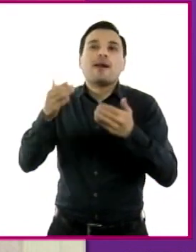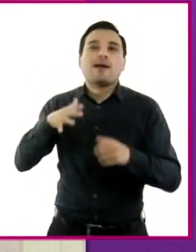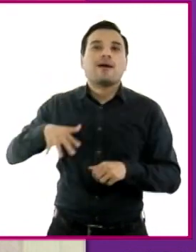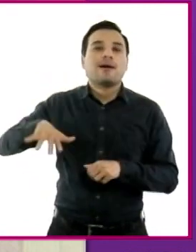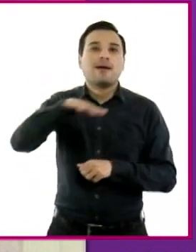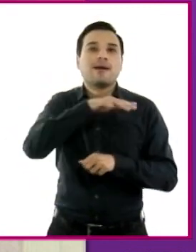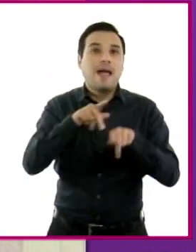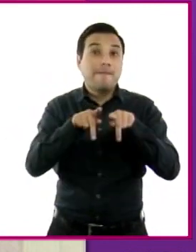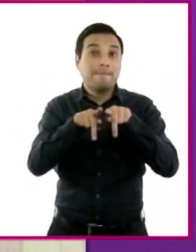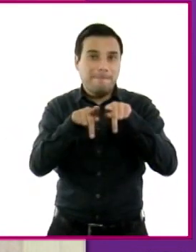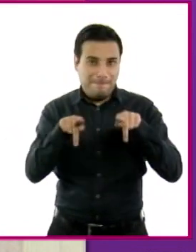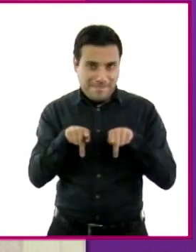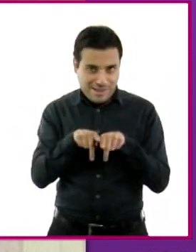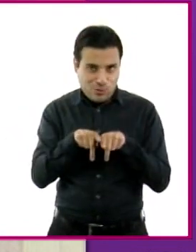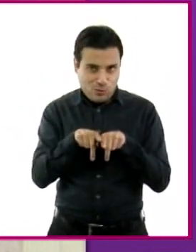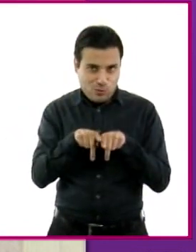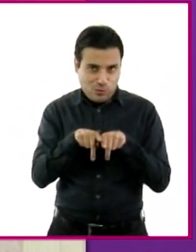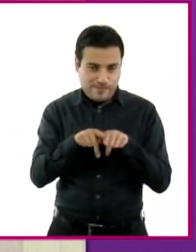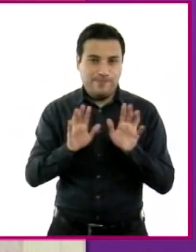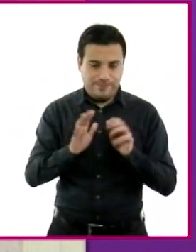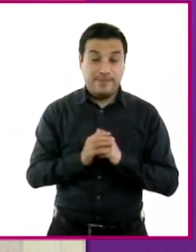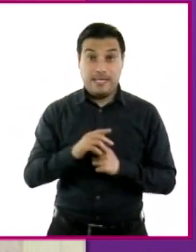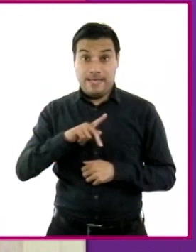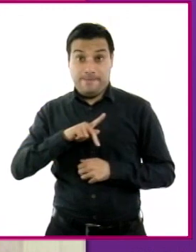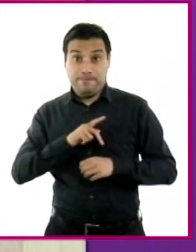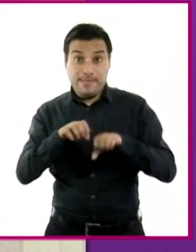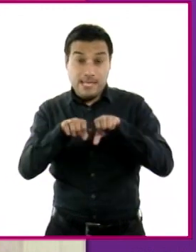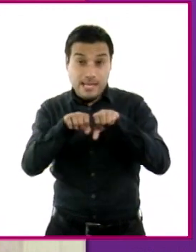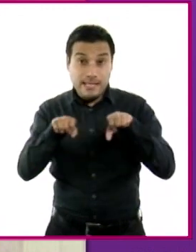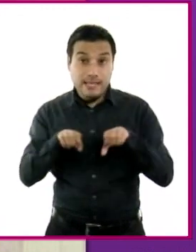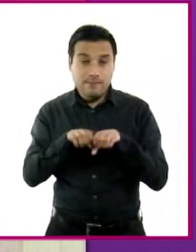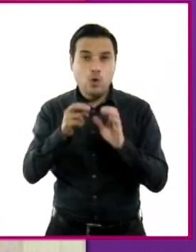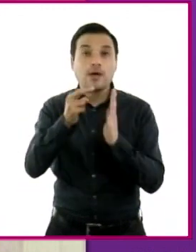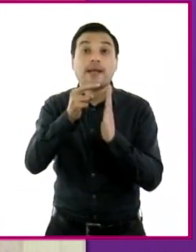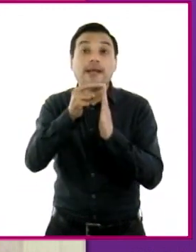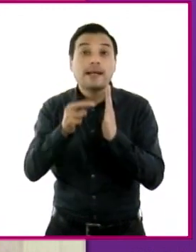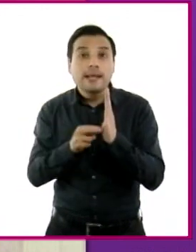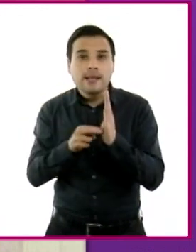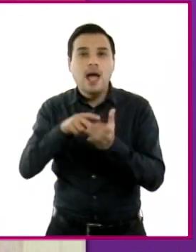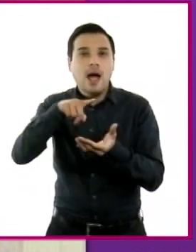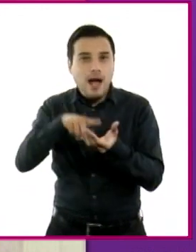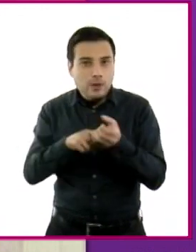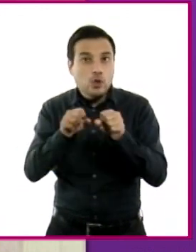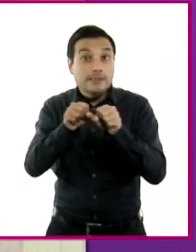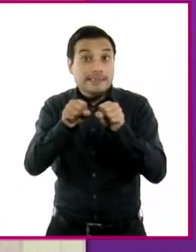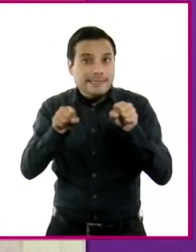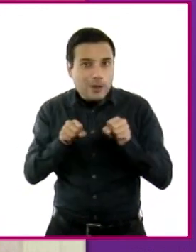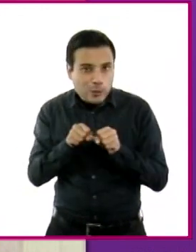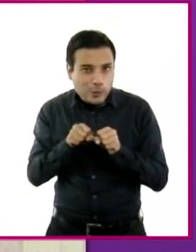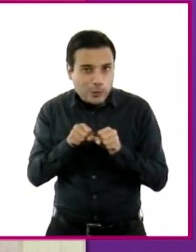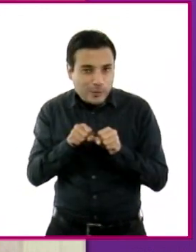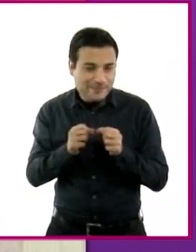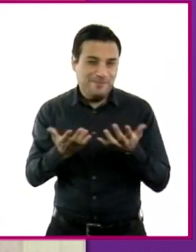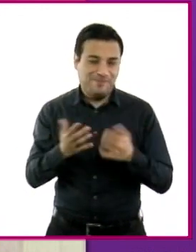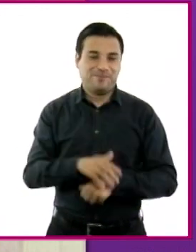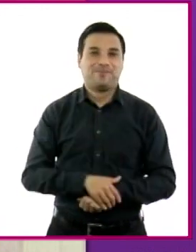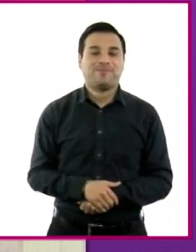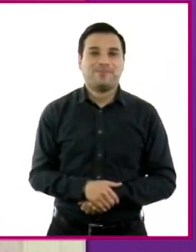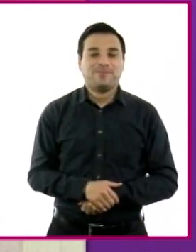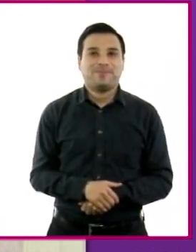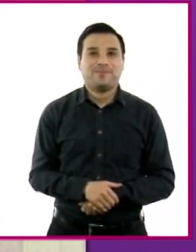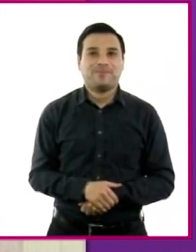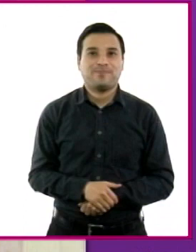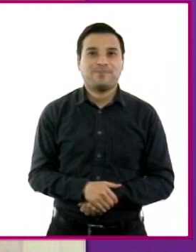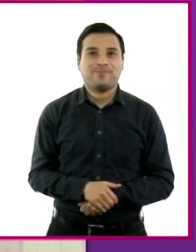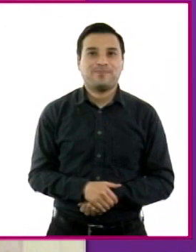de la escuela. Y mi equipo pensó reglas relacionadas con los salones y otros espacios cerrados. Veamos